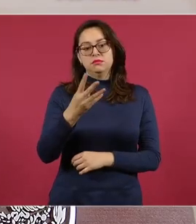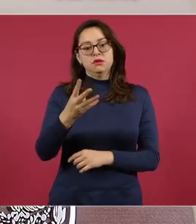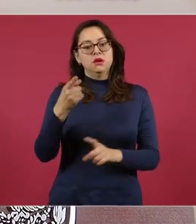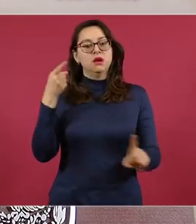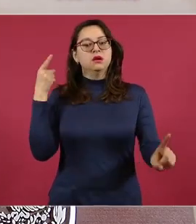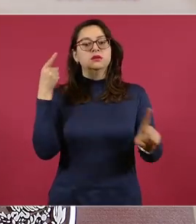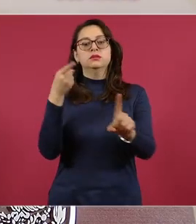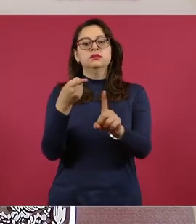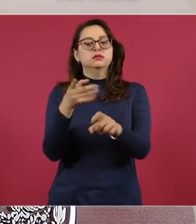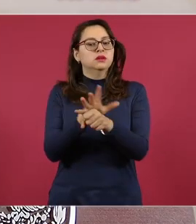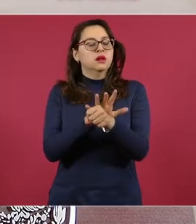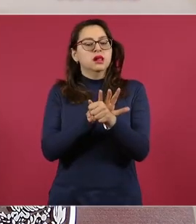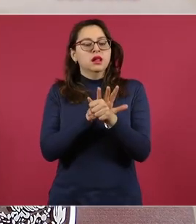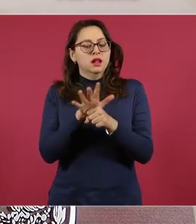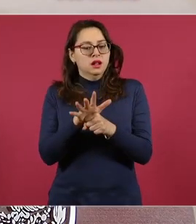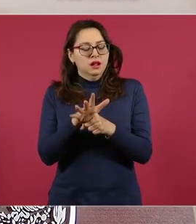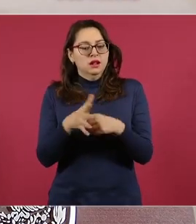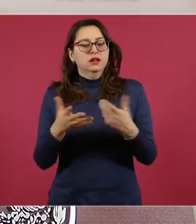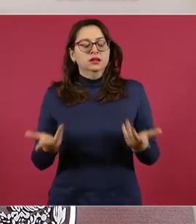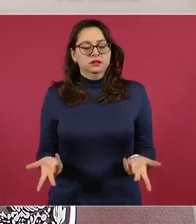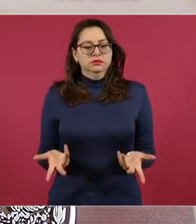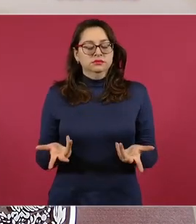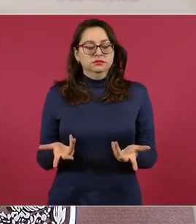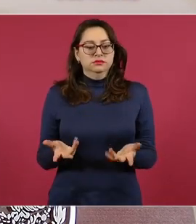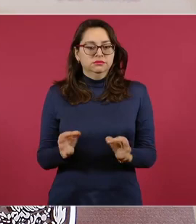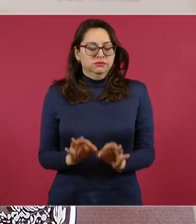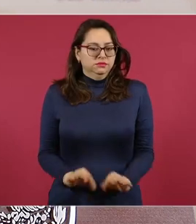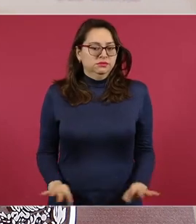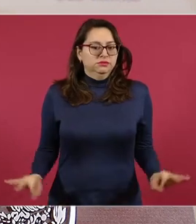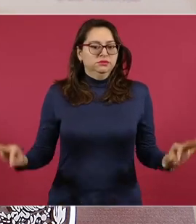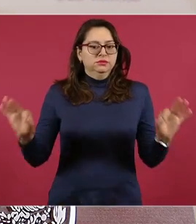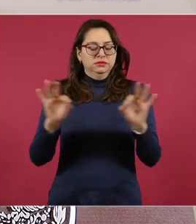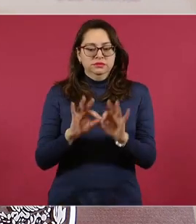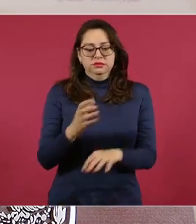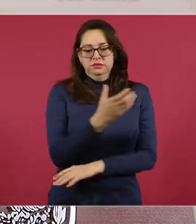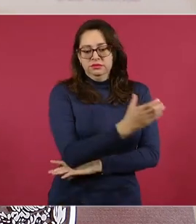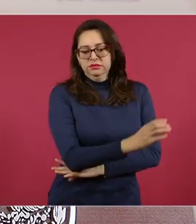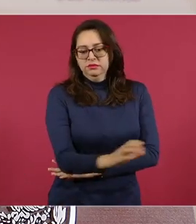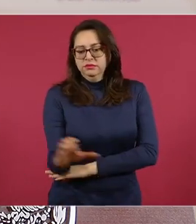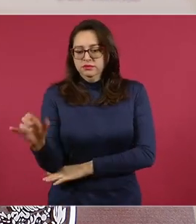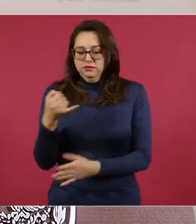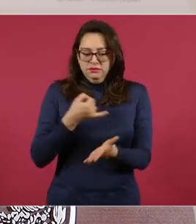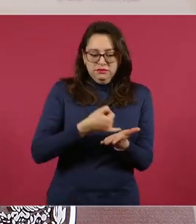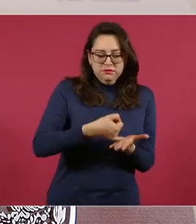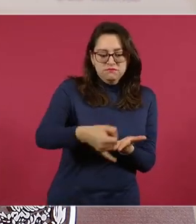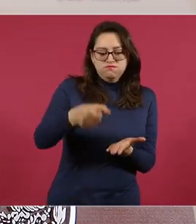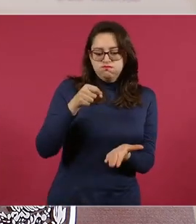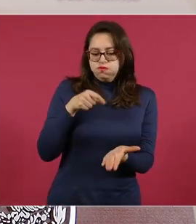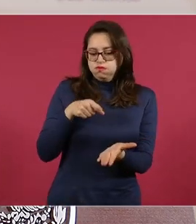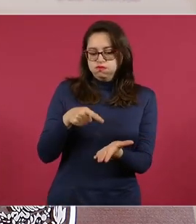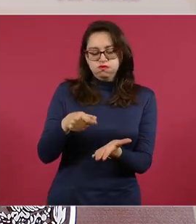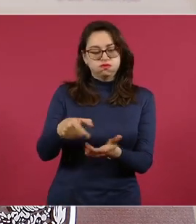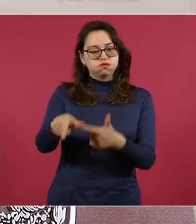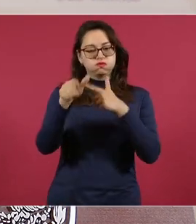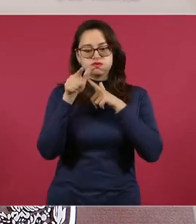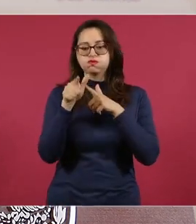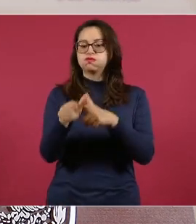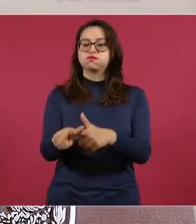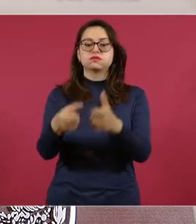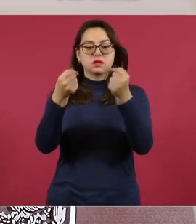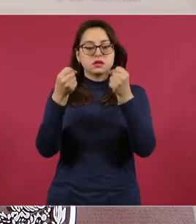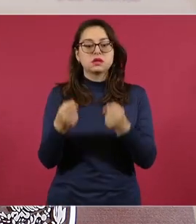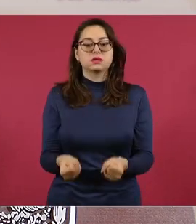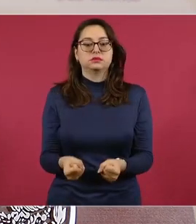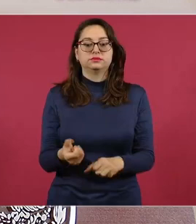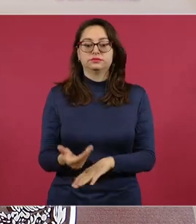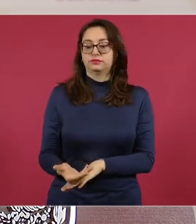principal es consolidar e institucionalizar la estrategia Sembrando Vida. Para consolidar el trabajo colectivo que